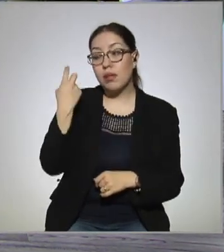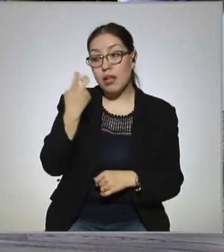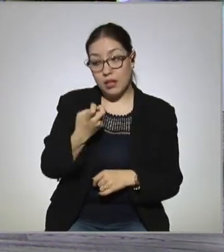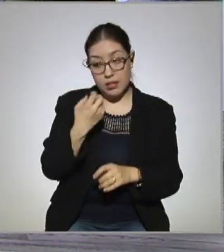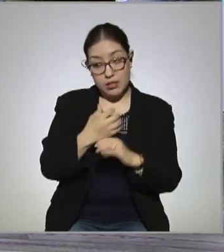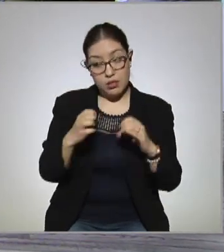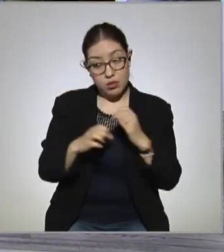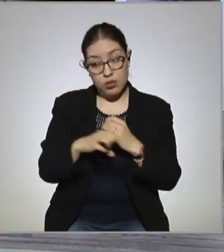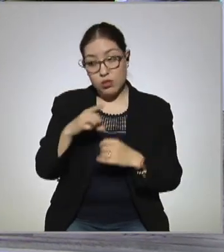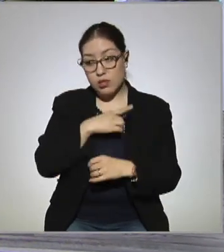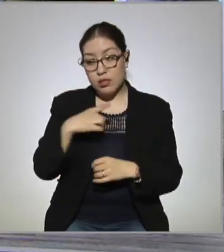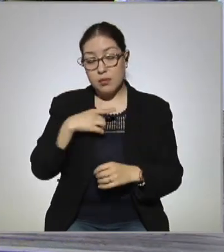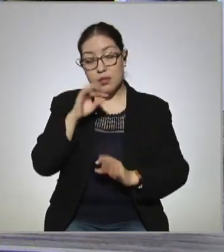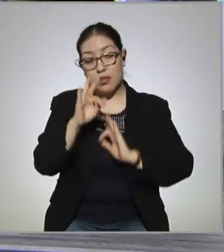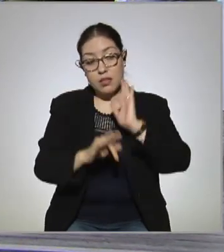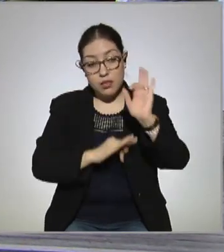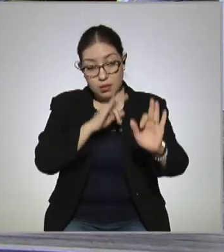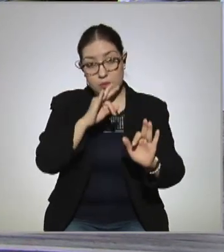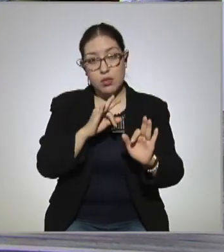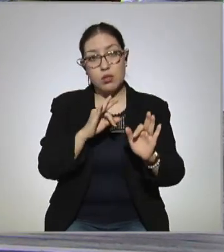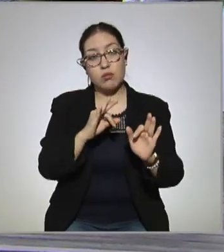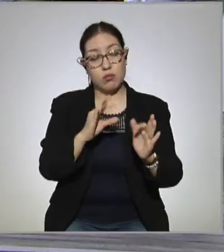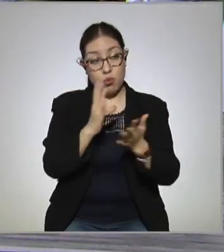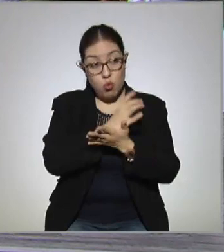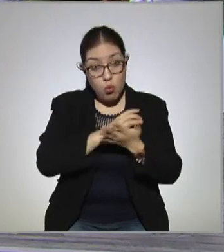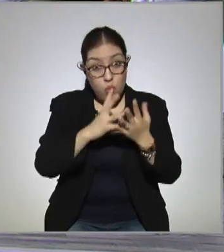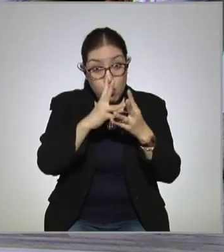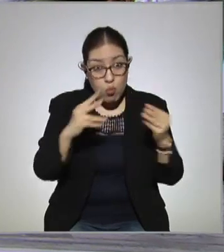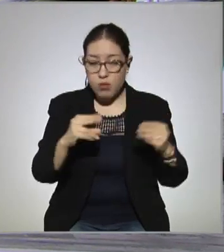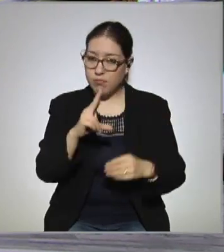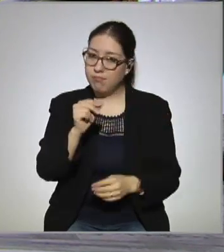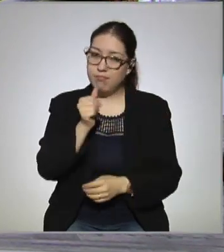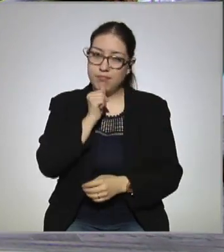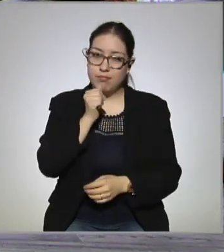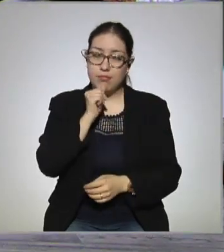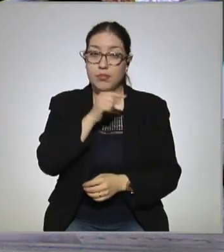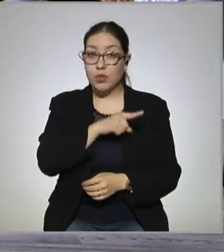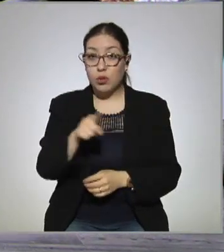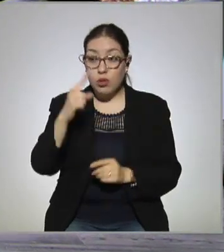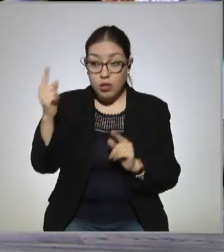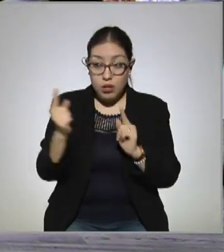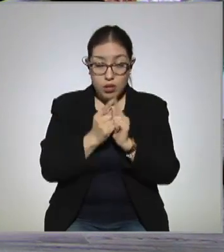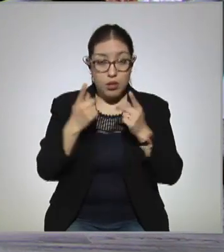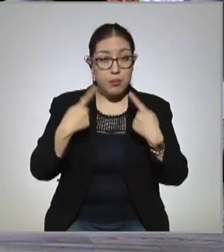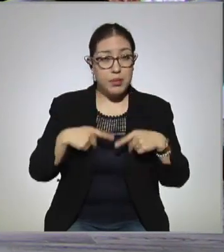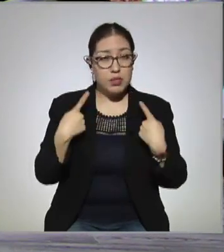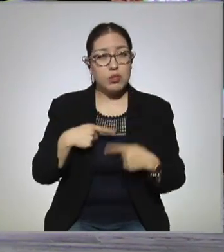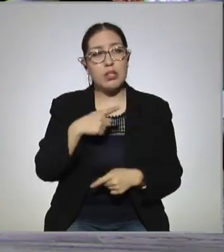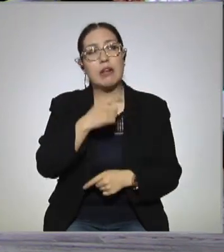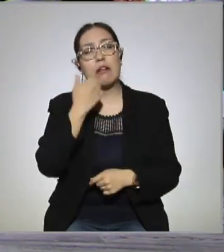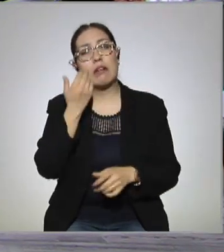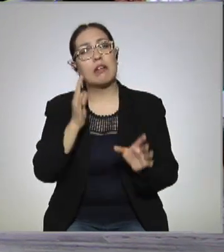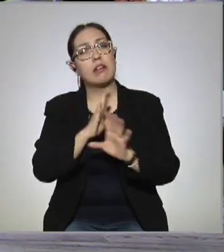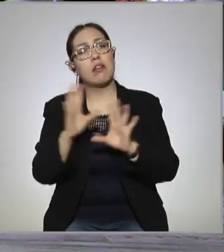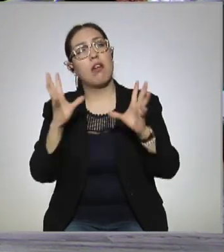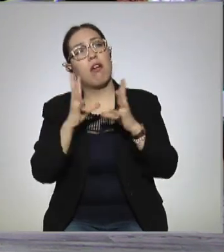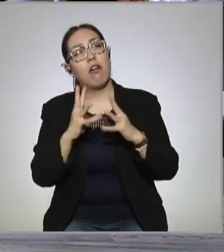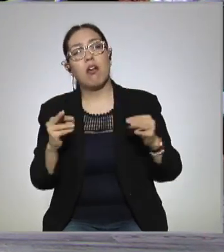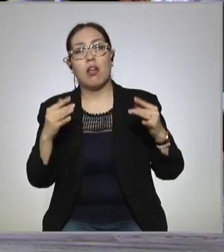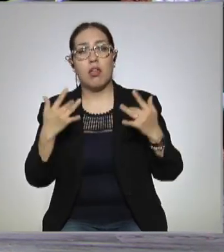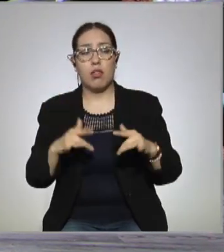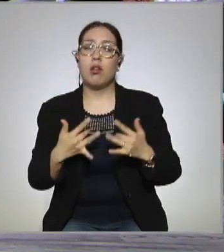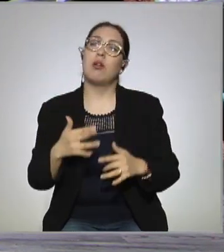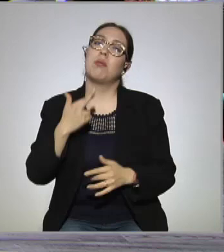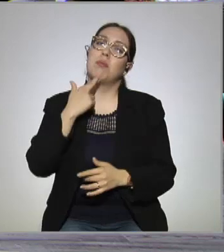son más tratamientos paliativos que curativos, definitivamente. Si está llegando con nosotros un paciente para aliviar el problema, entonces yo creo